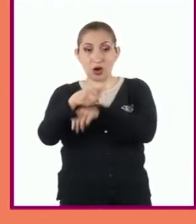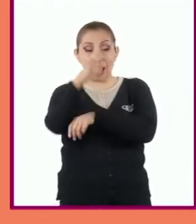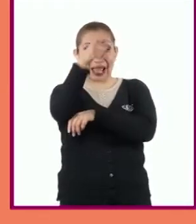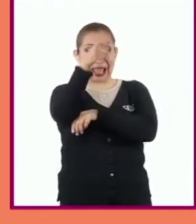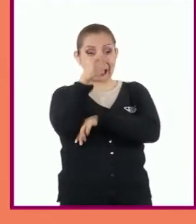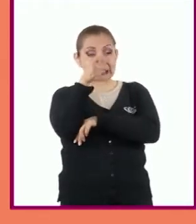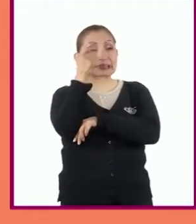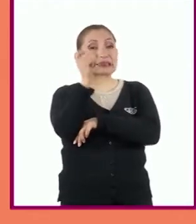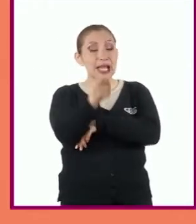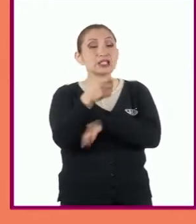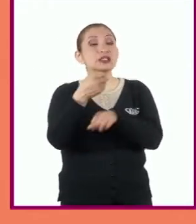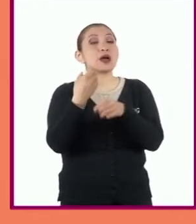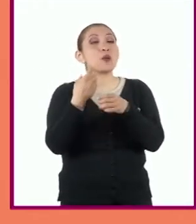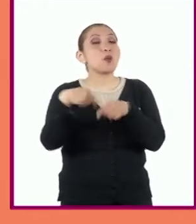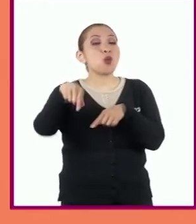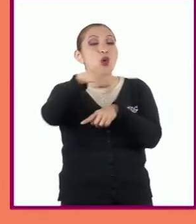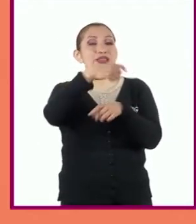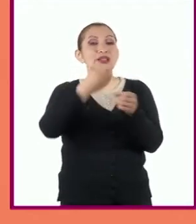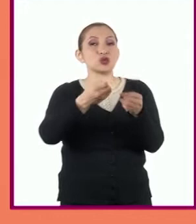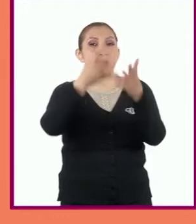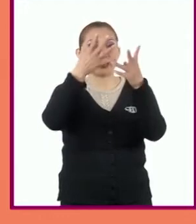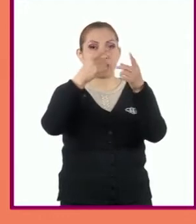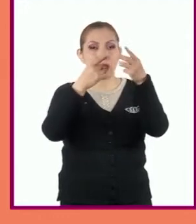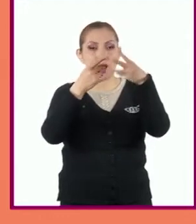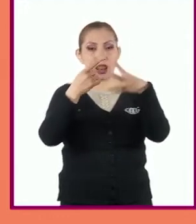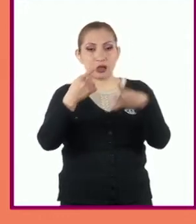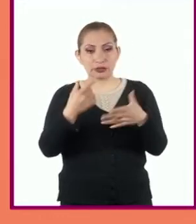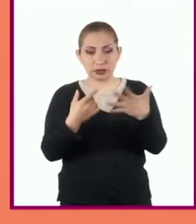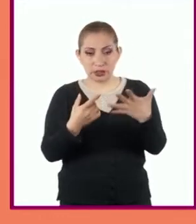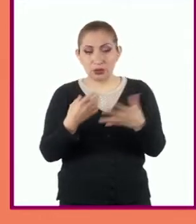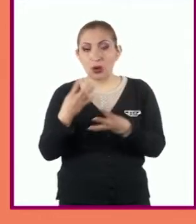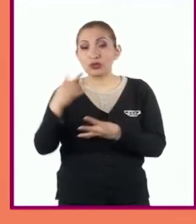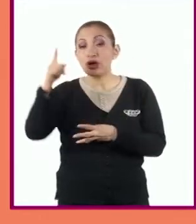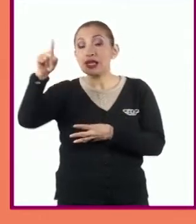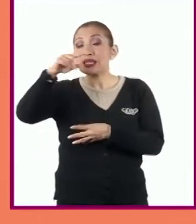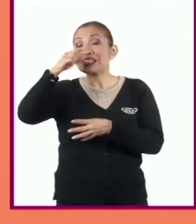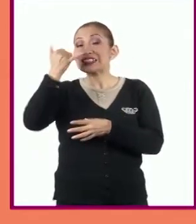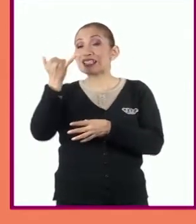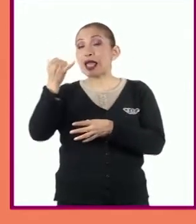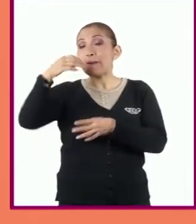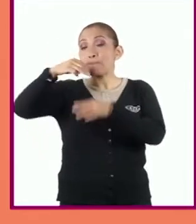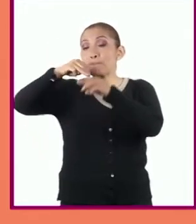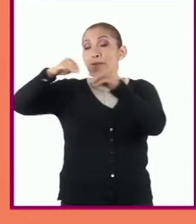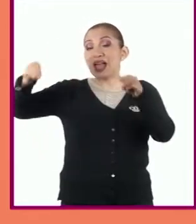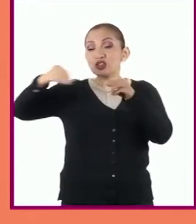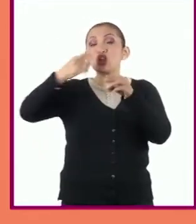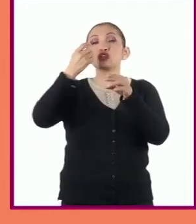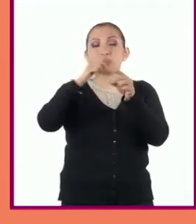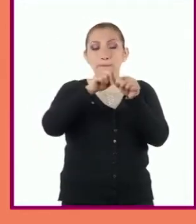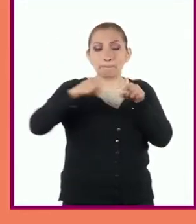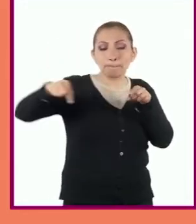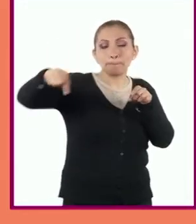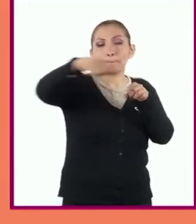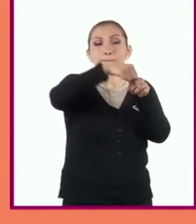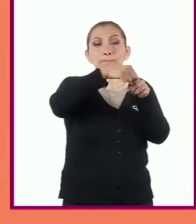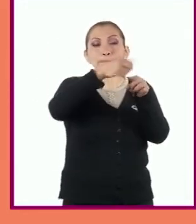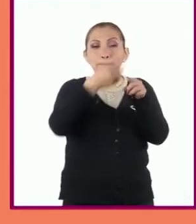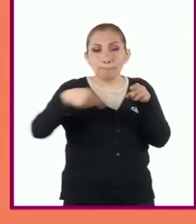X representa el número de vueltas y Y los metros correspondientes a las